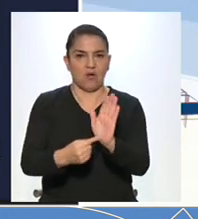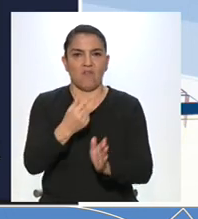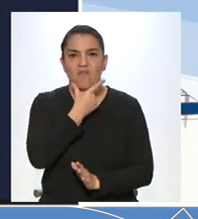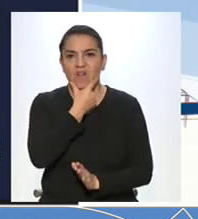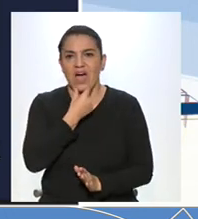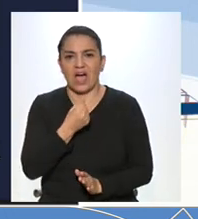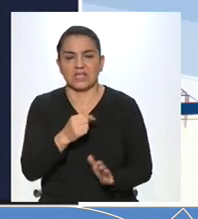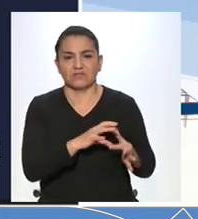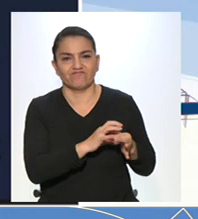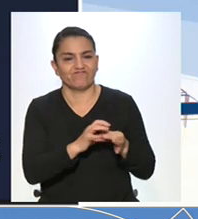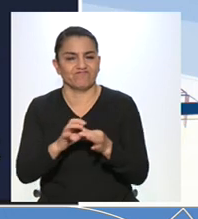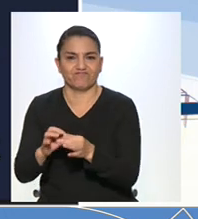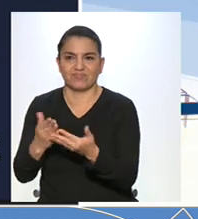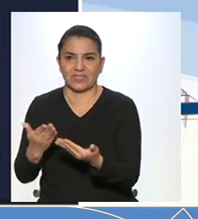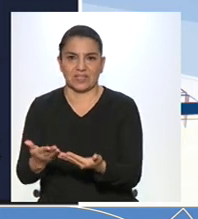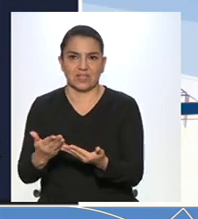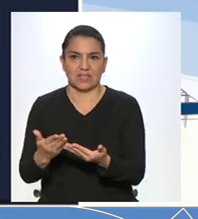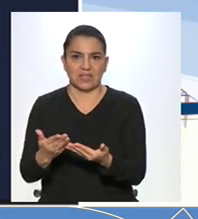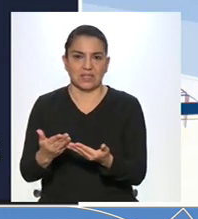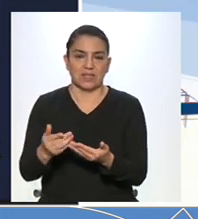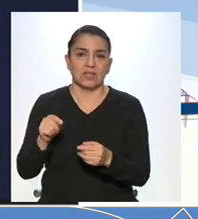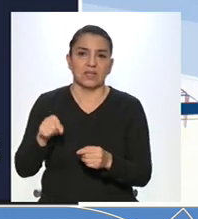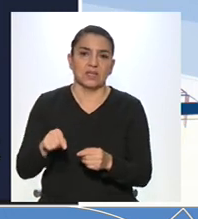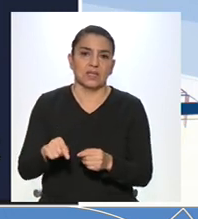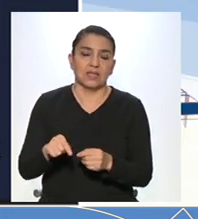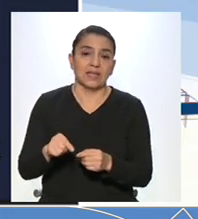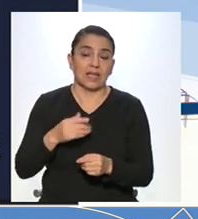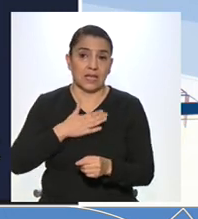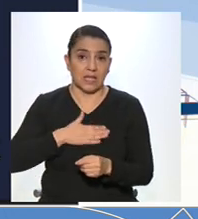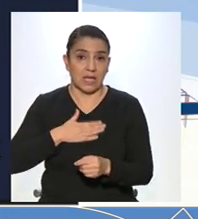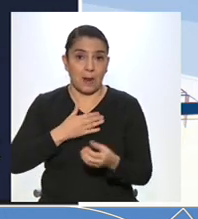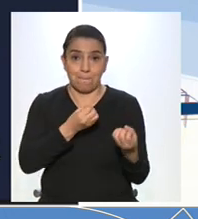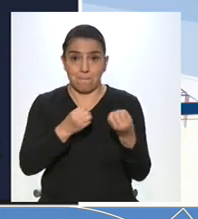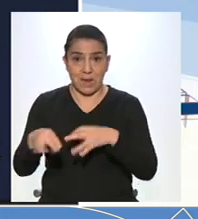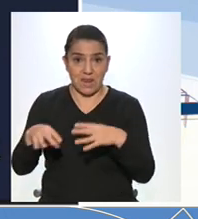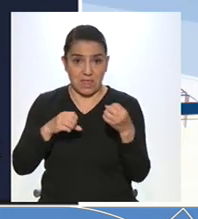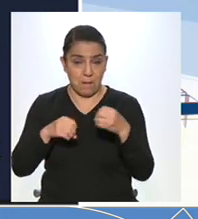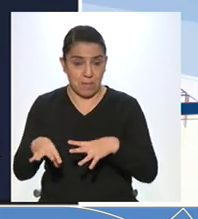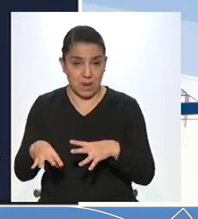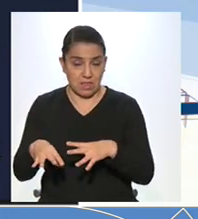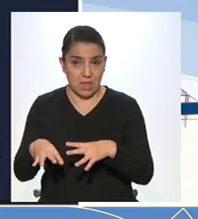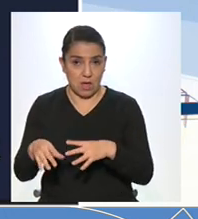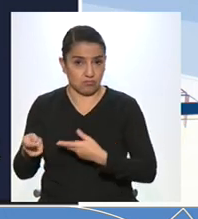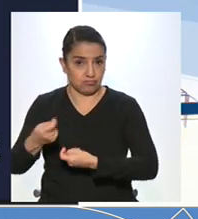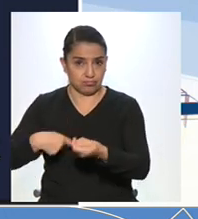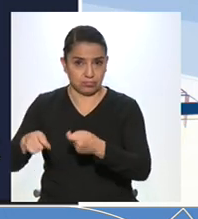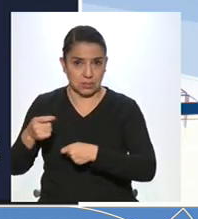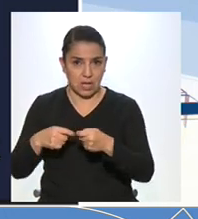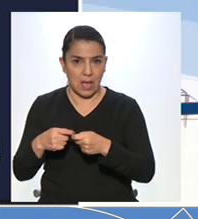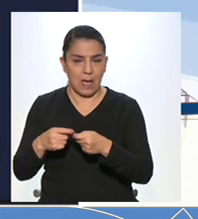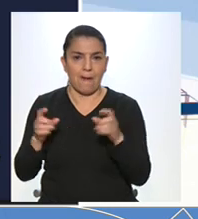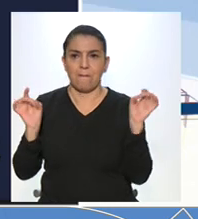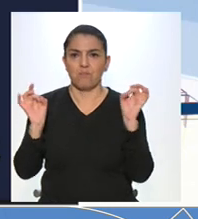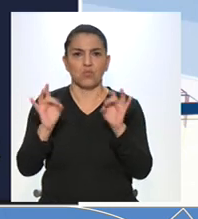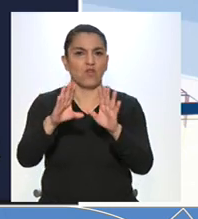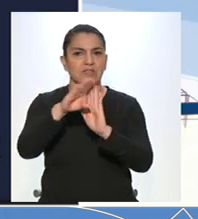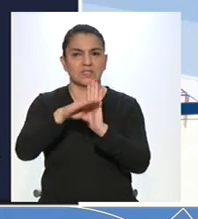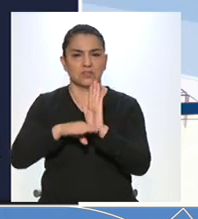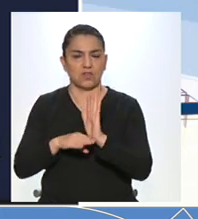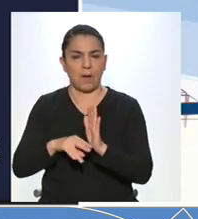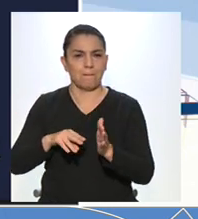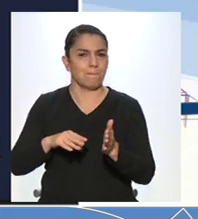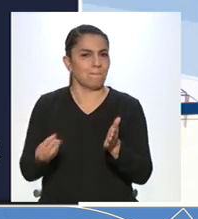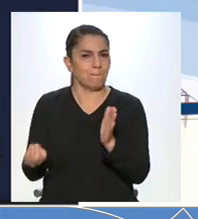fácilmente desemboca en una infructuosa carrera por compensar la pérdida de poder adquisitivo y medidas improvisadas que van agregando distorsiones y nuevos riesgos